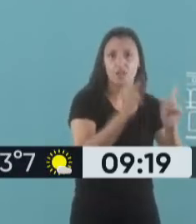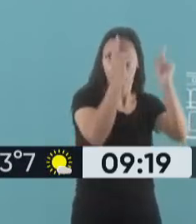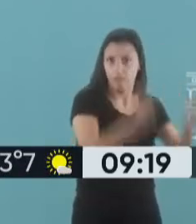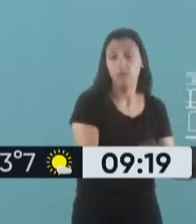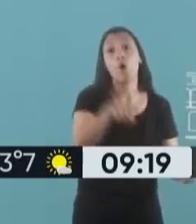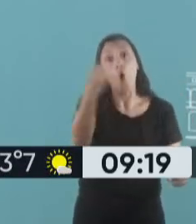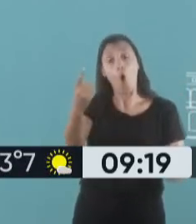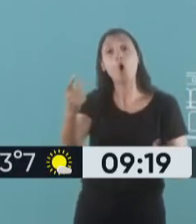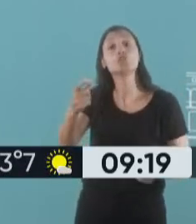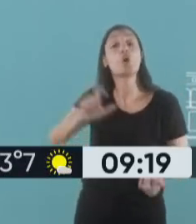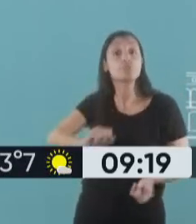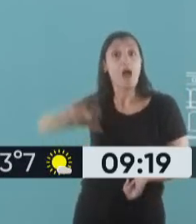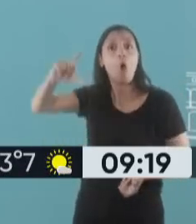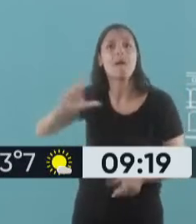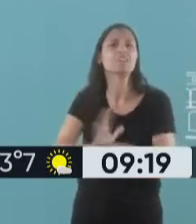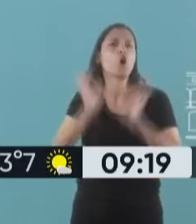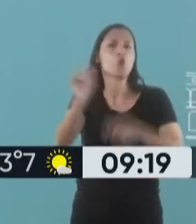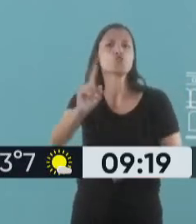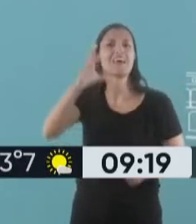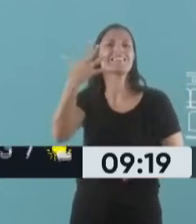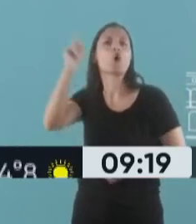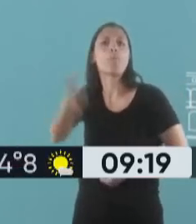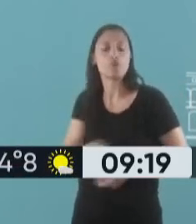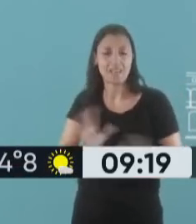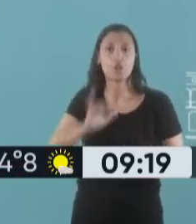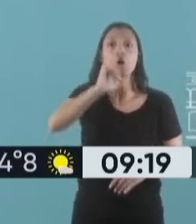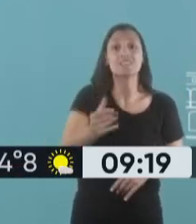el aumento no llegó a los 5 puntos. Sí hubo,